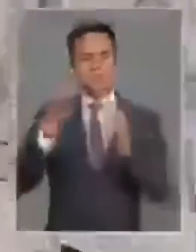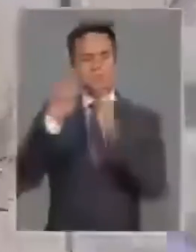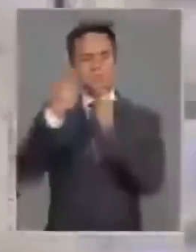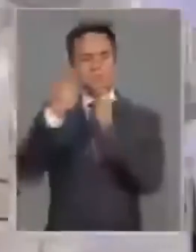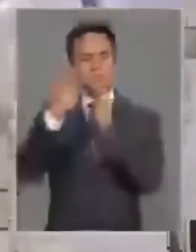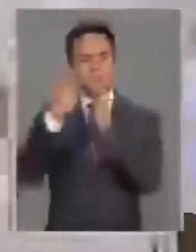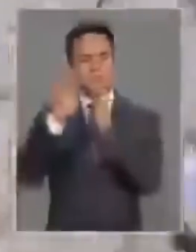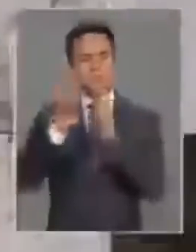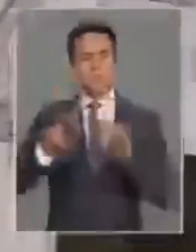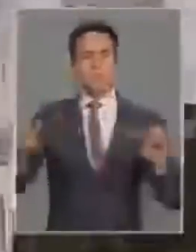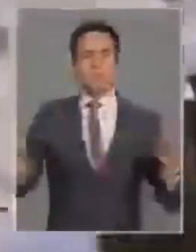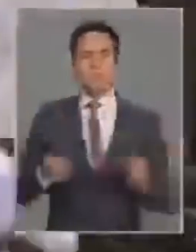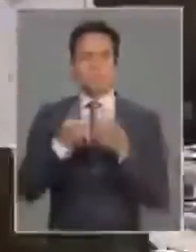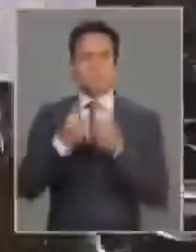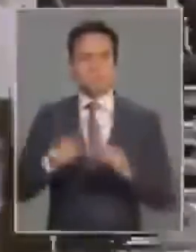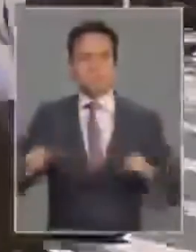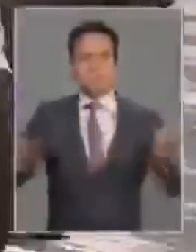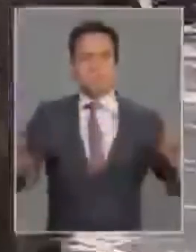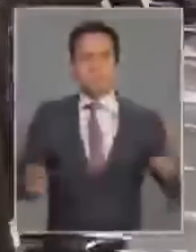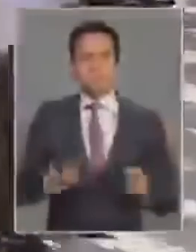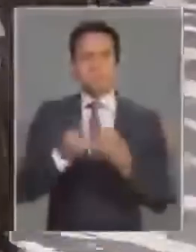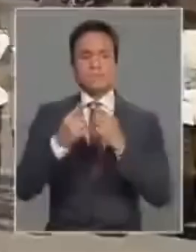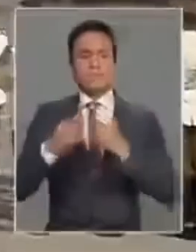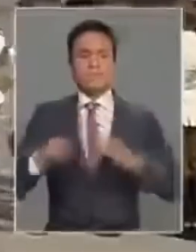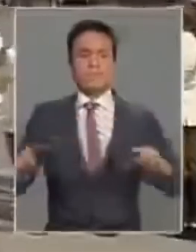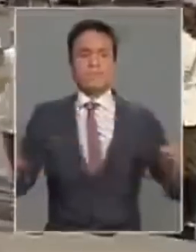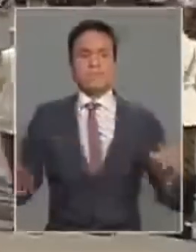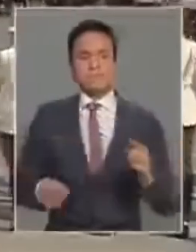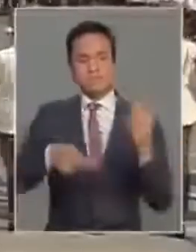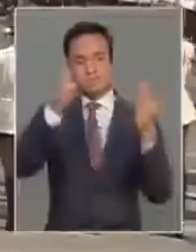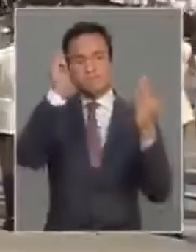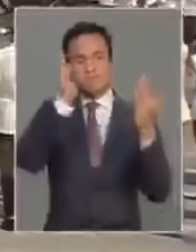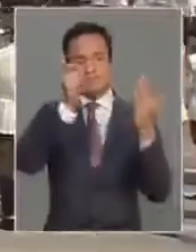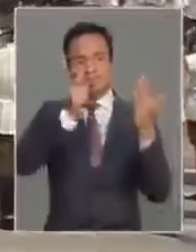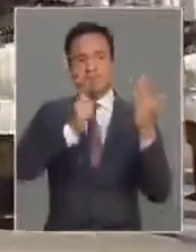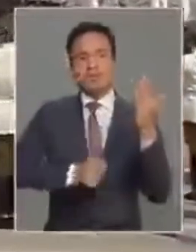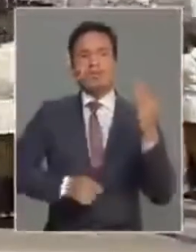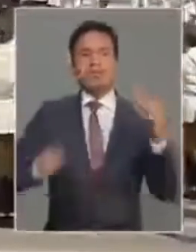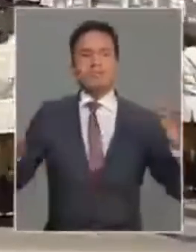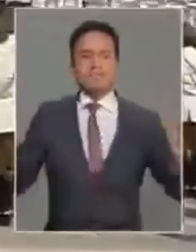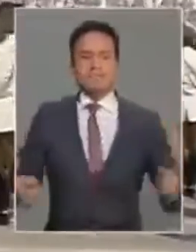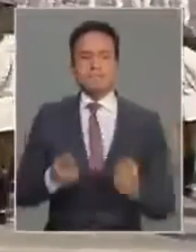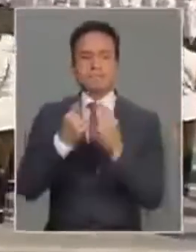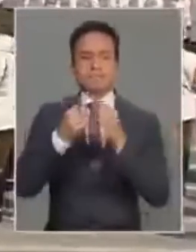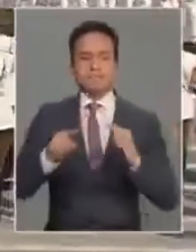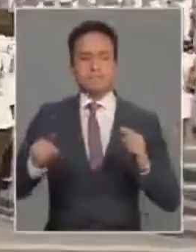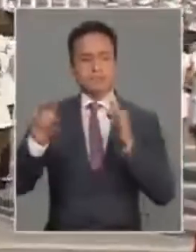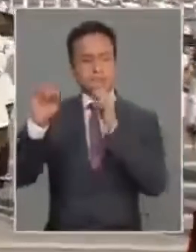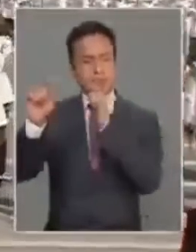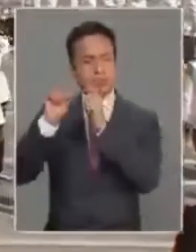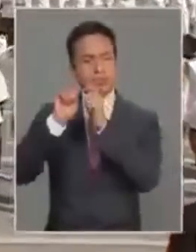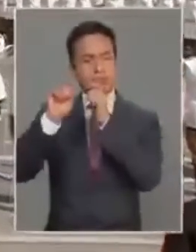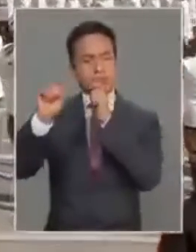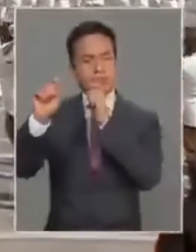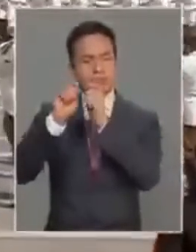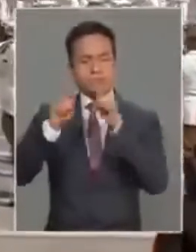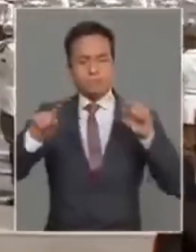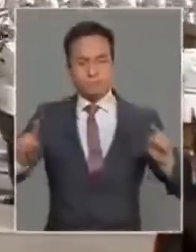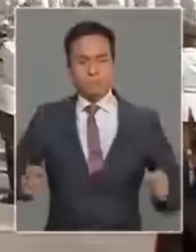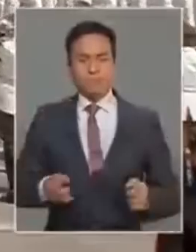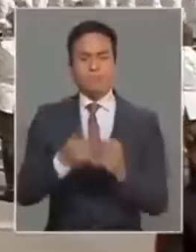fotos y videos, y si nos dan permiso, nosotros lo subimos. Exactamente, señores. Así que, pues, no me queda algo más que decirles. Felicitaciones.